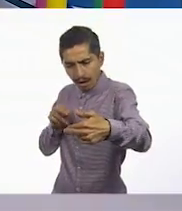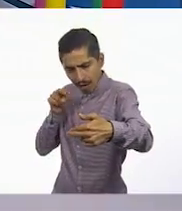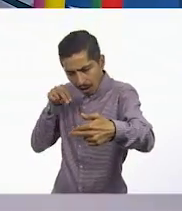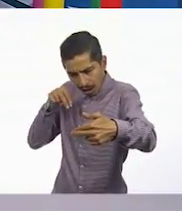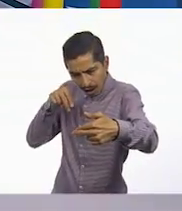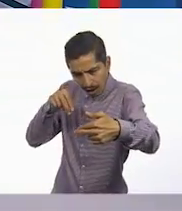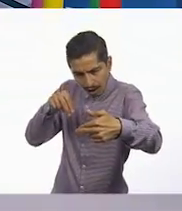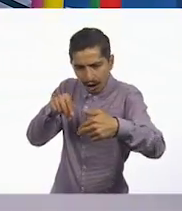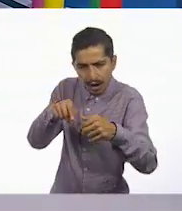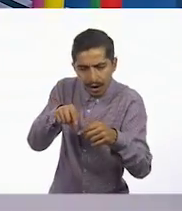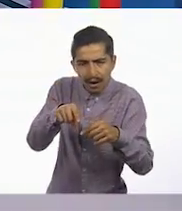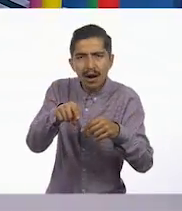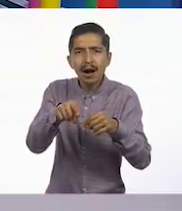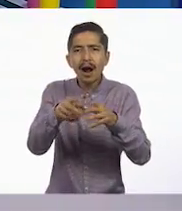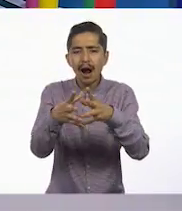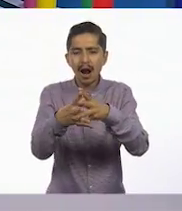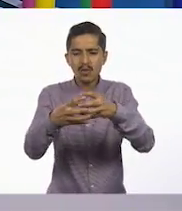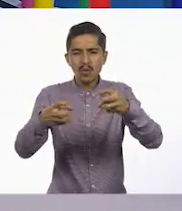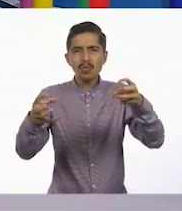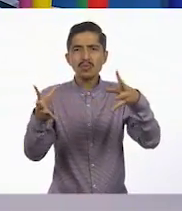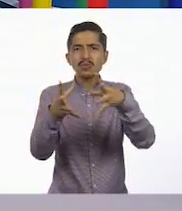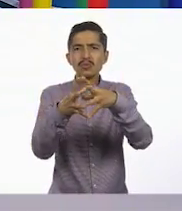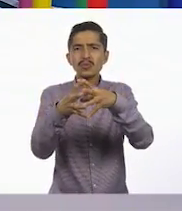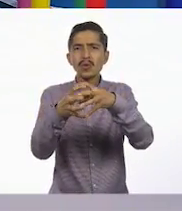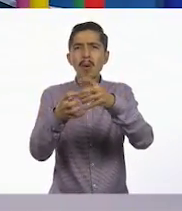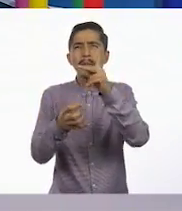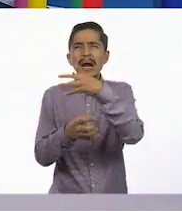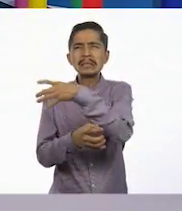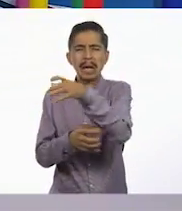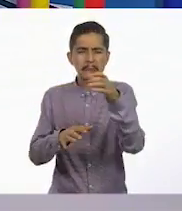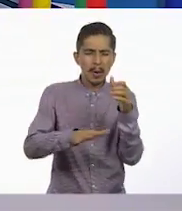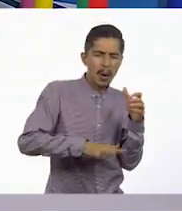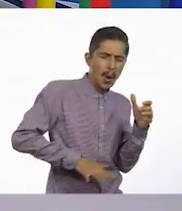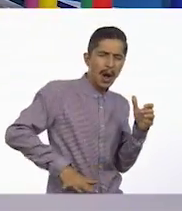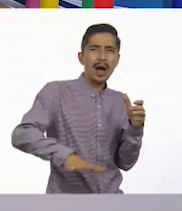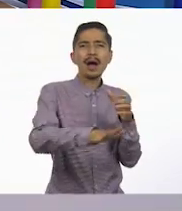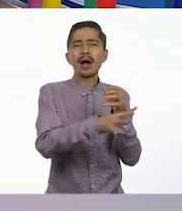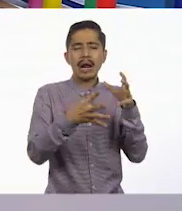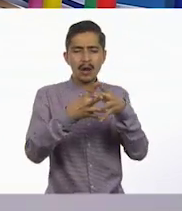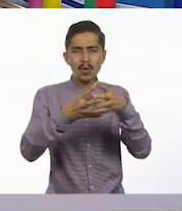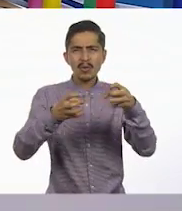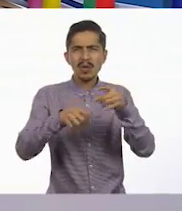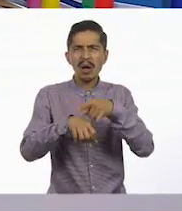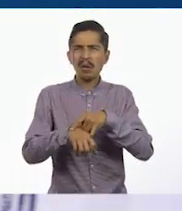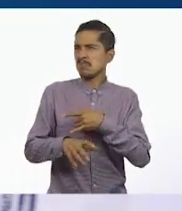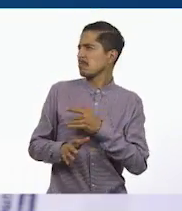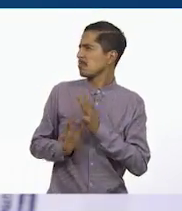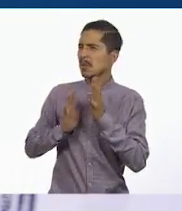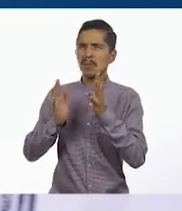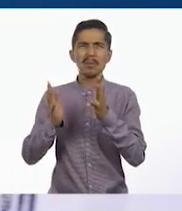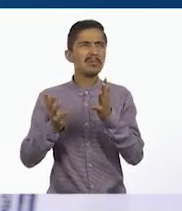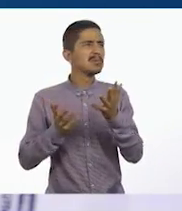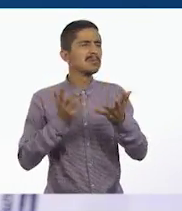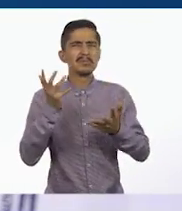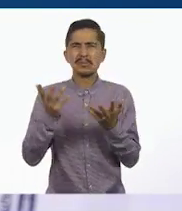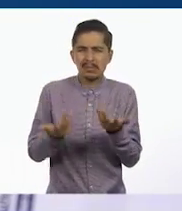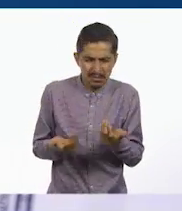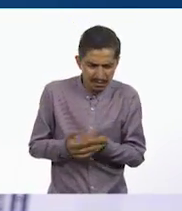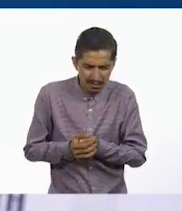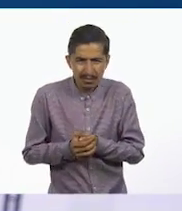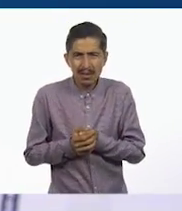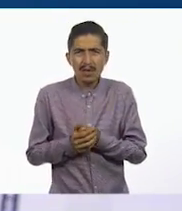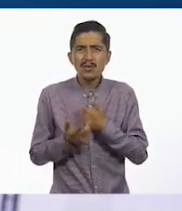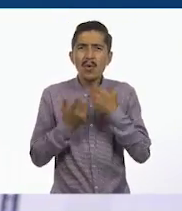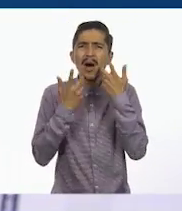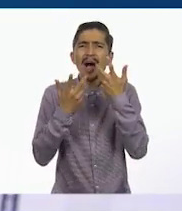algodón. ¿Un campo de algodón? ¿Y esto qué tiene que ver? El Calcetín se sintió un poco frustrado porque pensó que se encontraría a